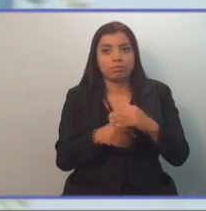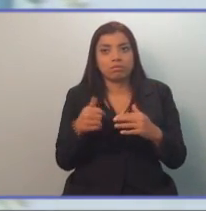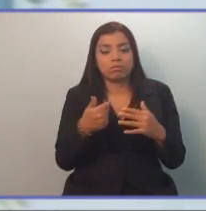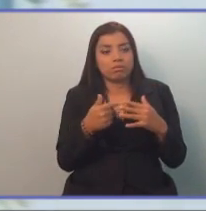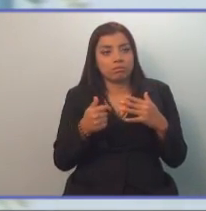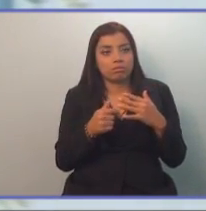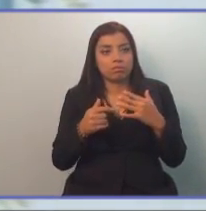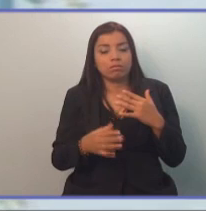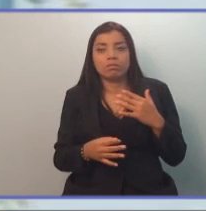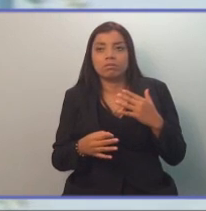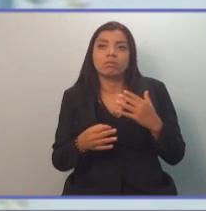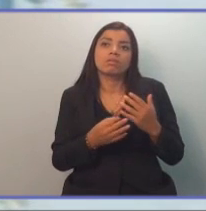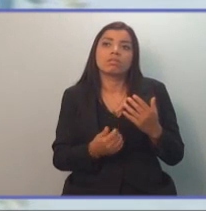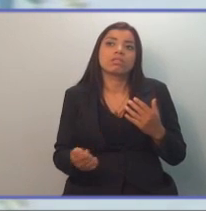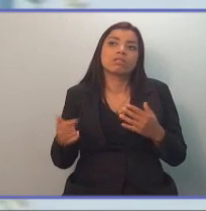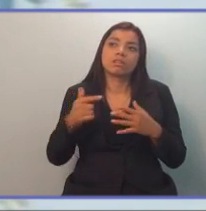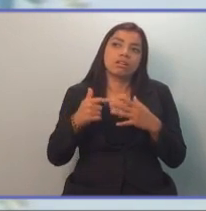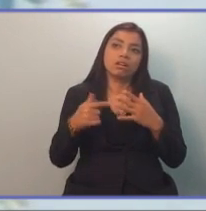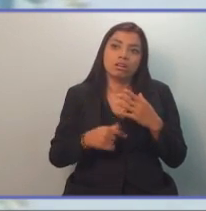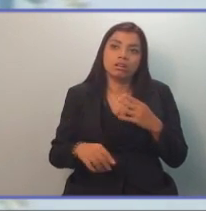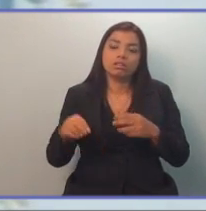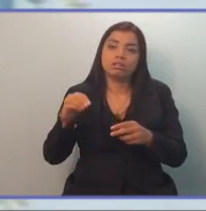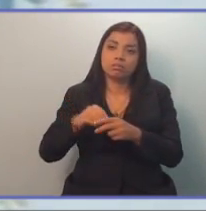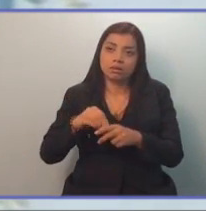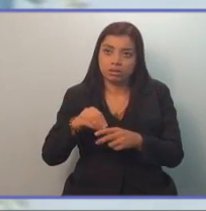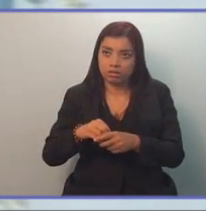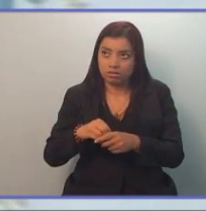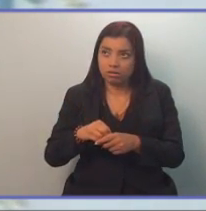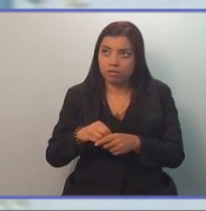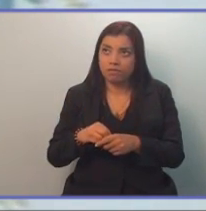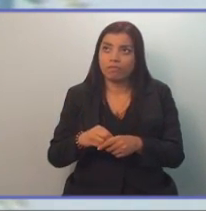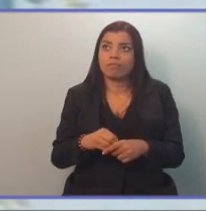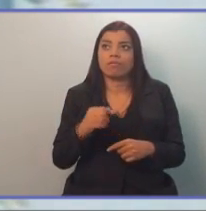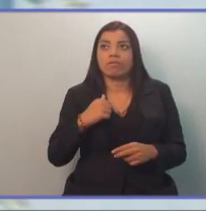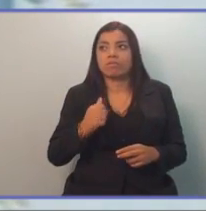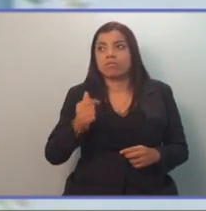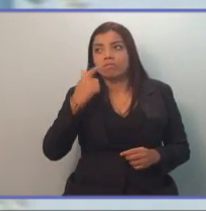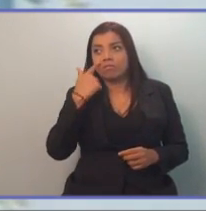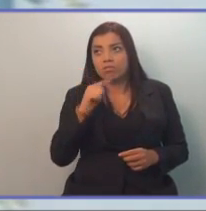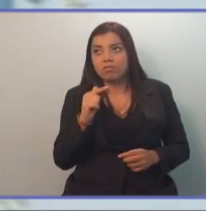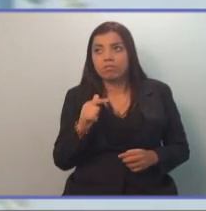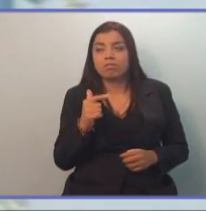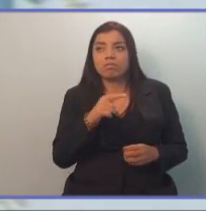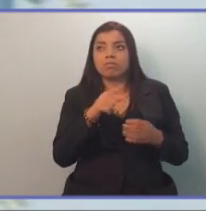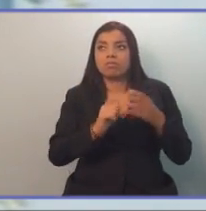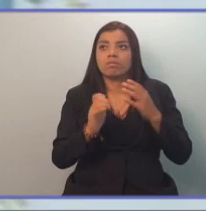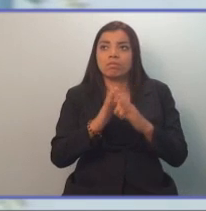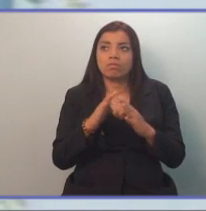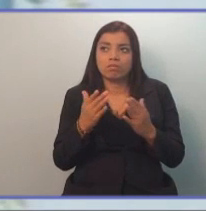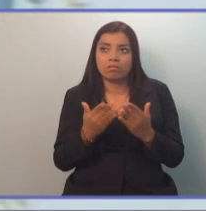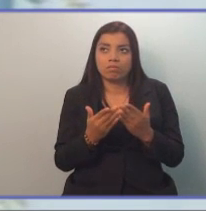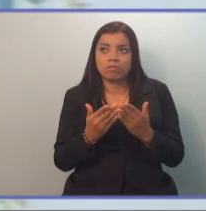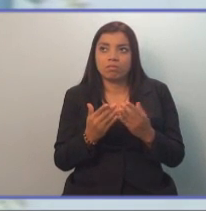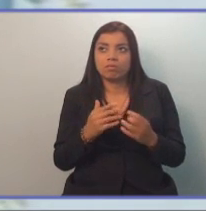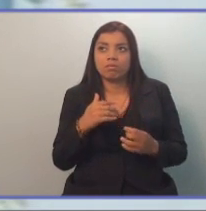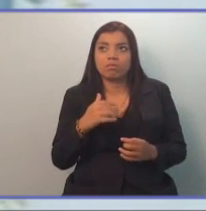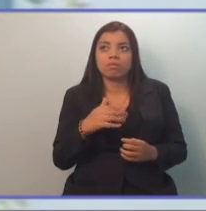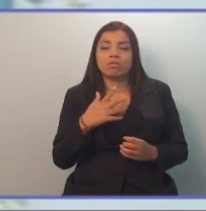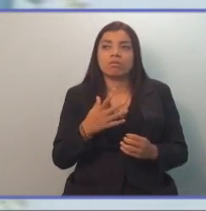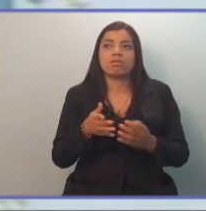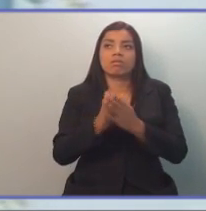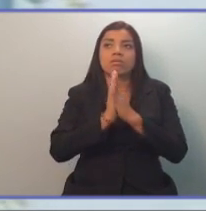ley, cuando se crea la Ley de Bancos, viene un pretensor, va a la Sala de lo Constitucional y pide